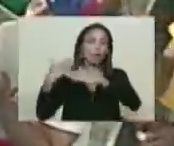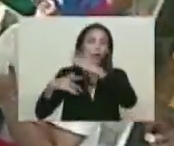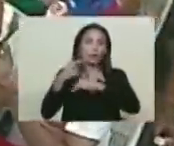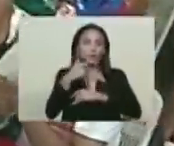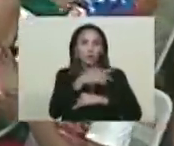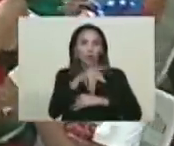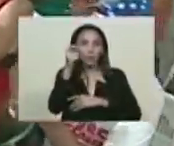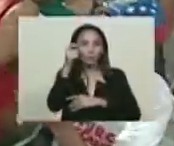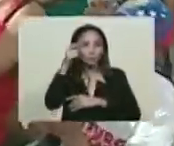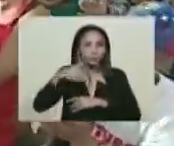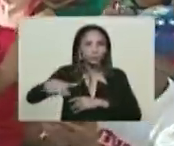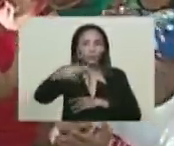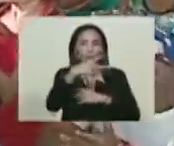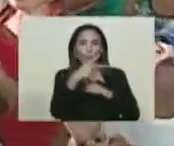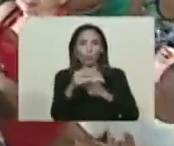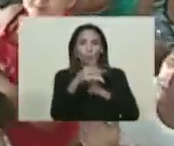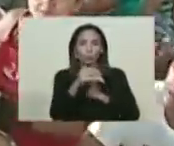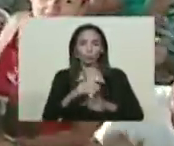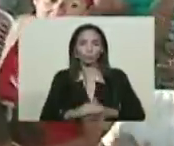pueblo,